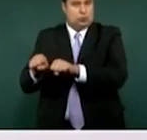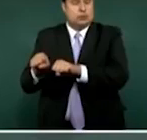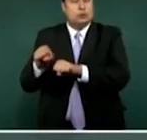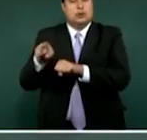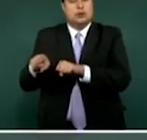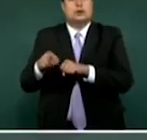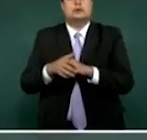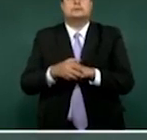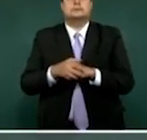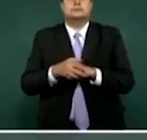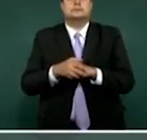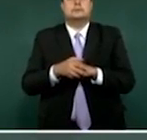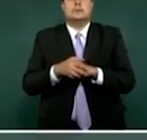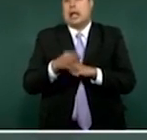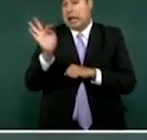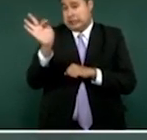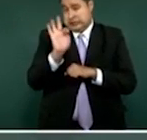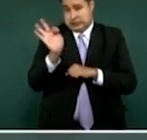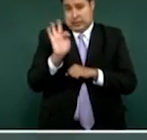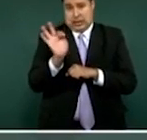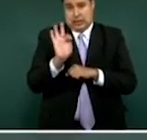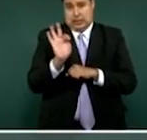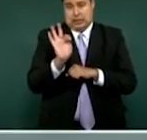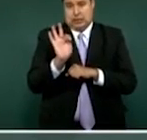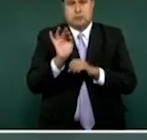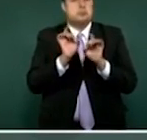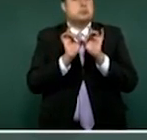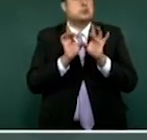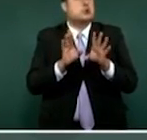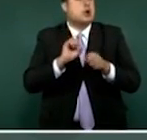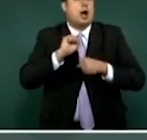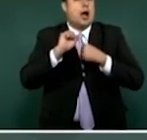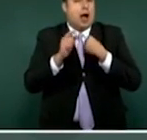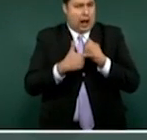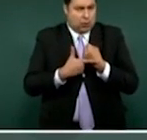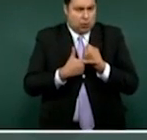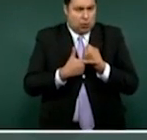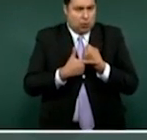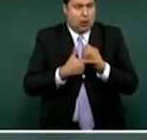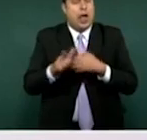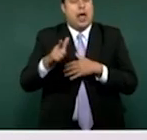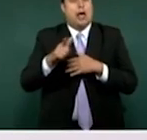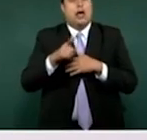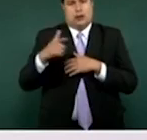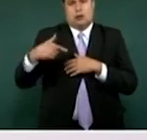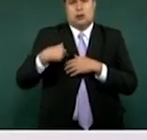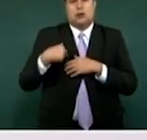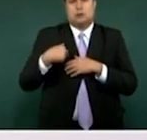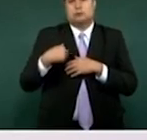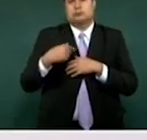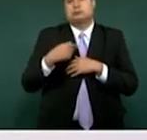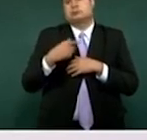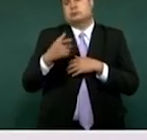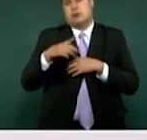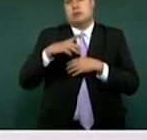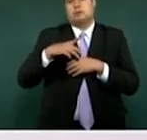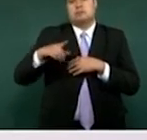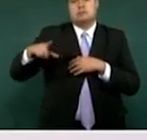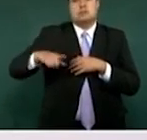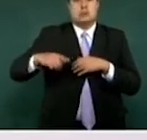eventualmente hubiese alguna reacción, las fuerzas federales están pendientes de